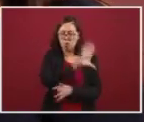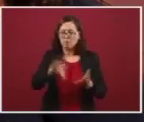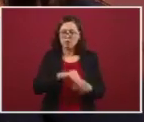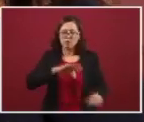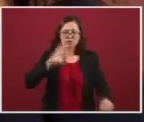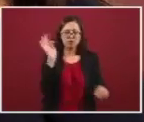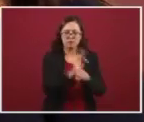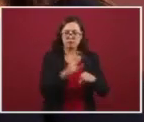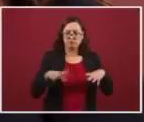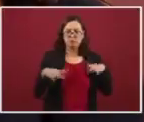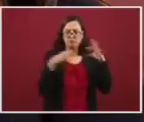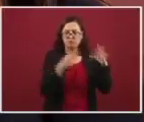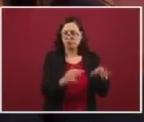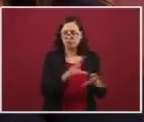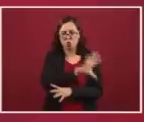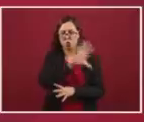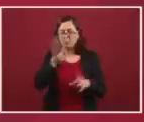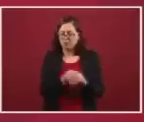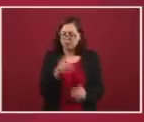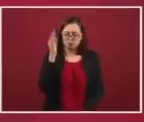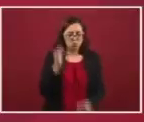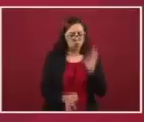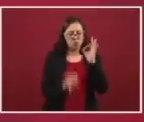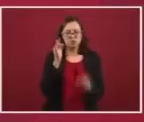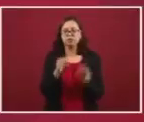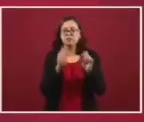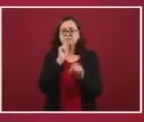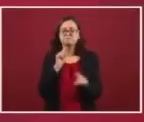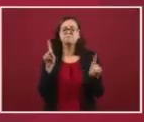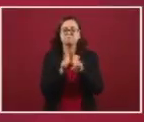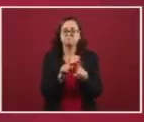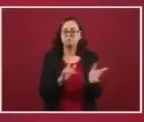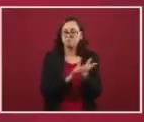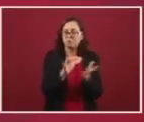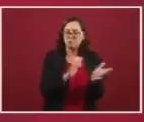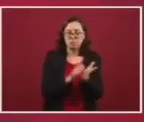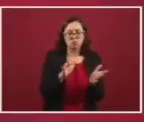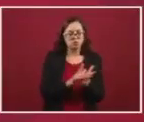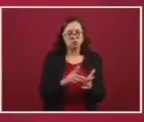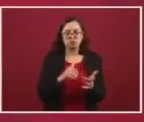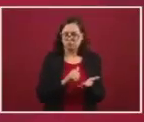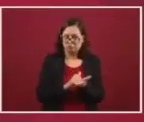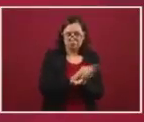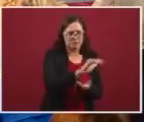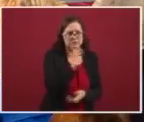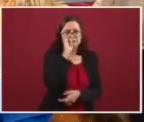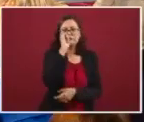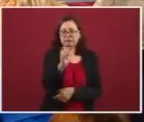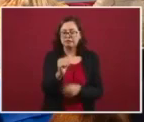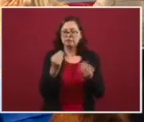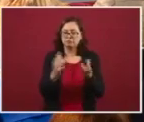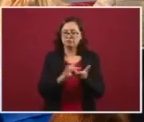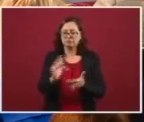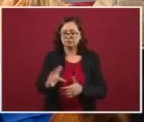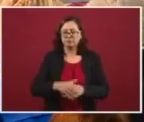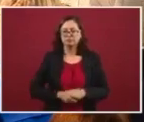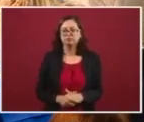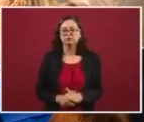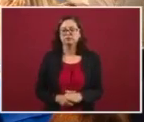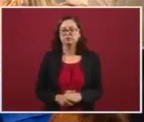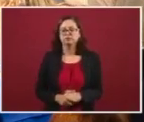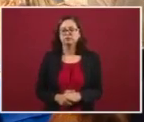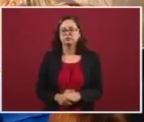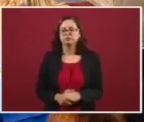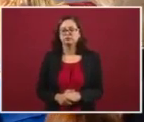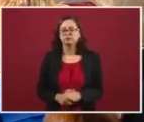fundación, completamente, jurídico y todo el apoyo que se necesita para que no los desalojen. Eso. Muchas gracias.